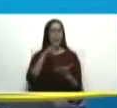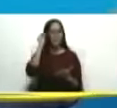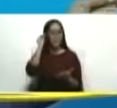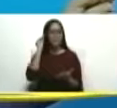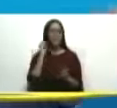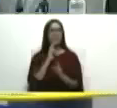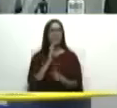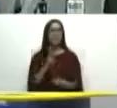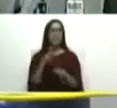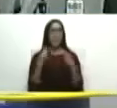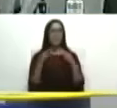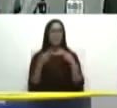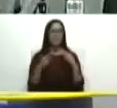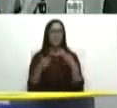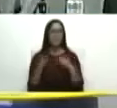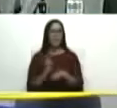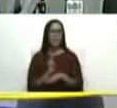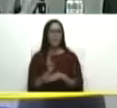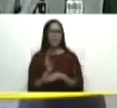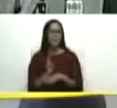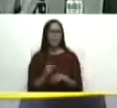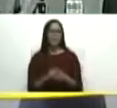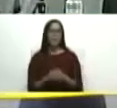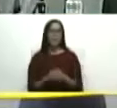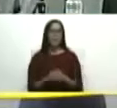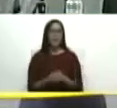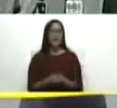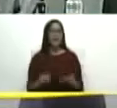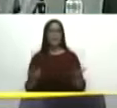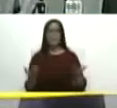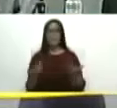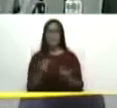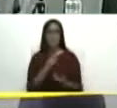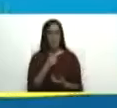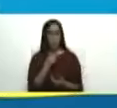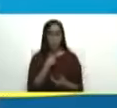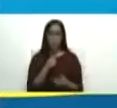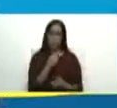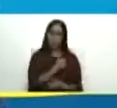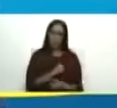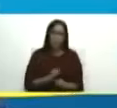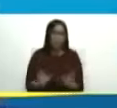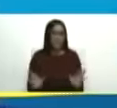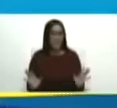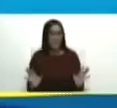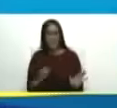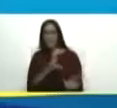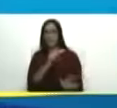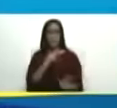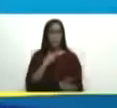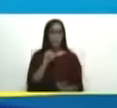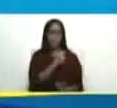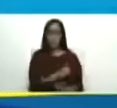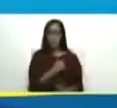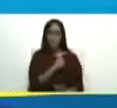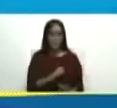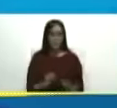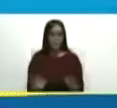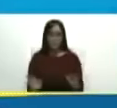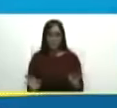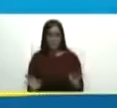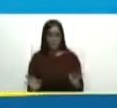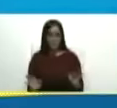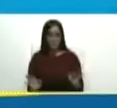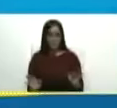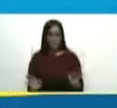los mensajes en tiempo real. Al que le cae, le chupa. Al que le cae, le chupa. Aquí yo